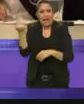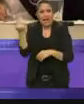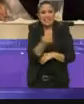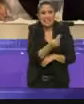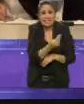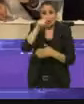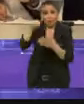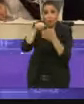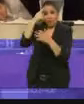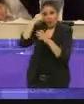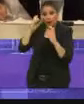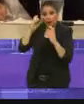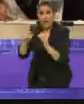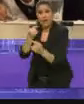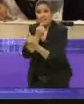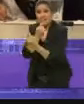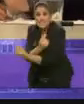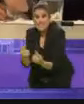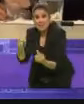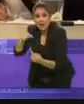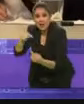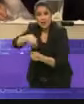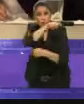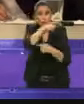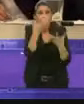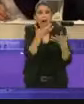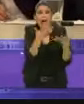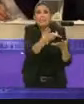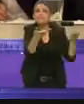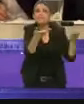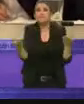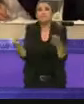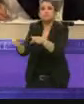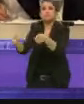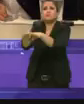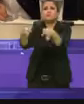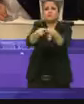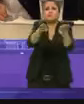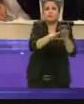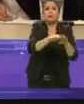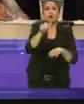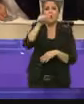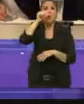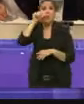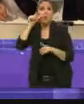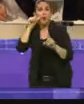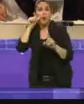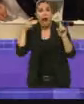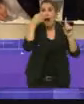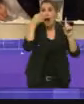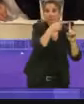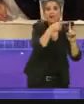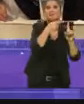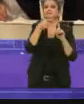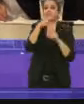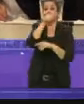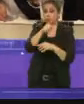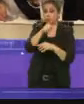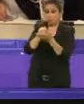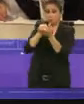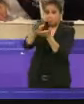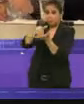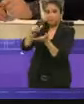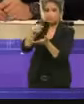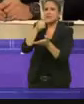estancias infantiles que cerraste, ahí recibimos en Benito Juárez a esos niños a los que echaste a la